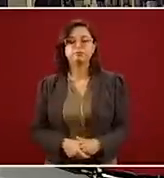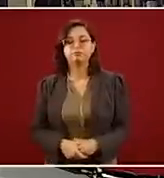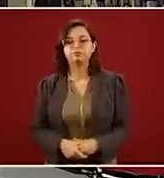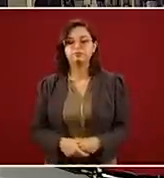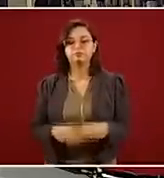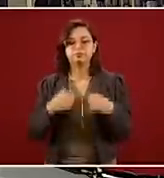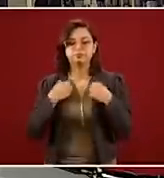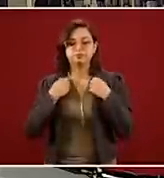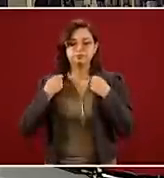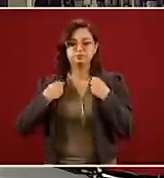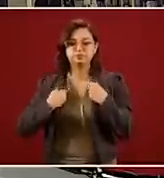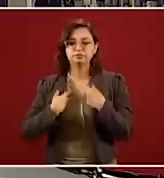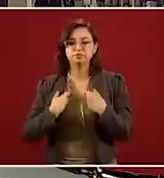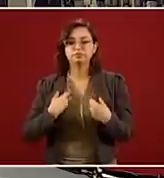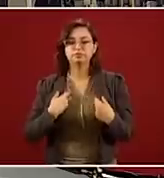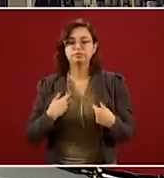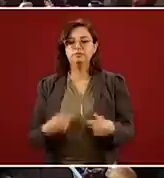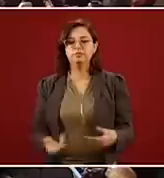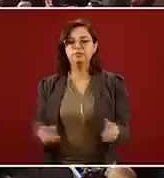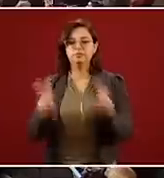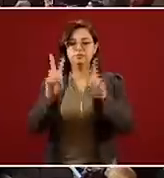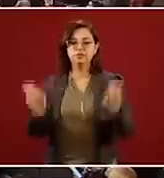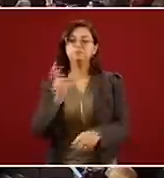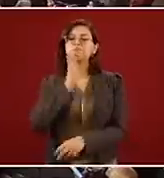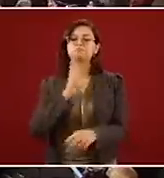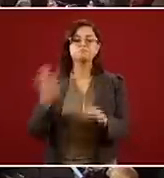Se terminó el petróleo. Vámonos a lo general.